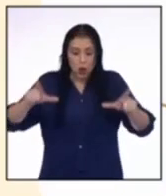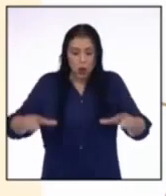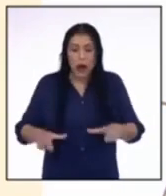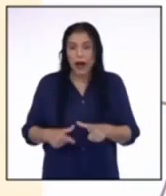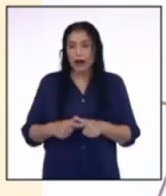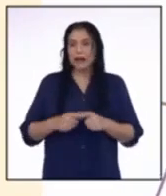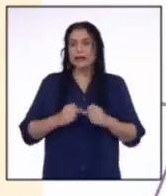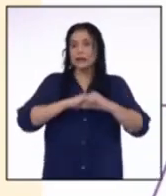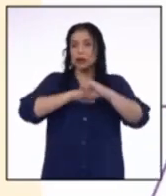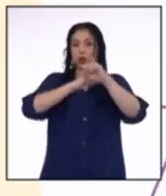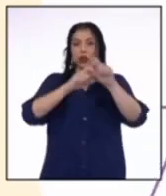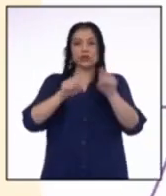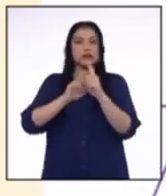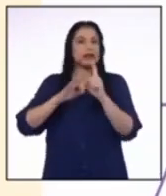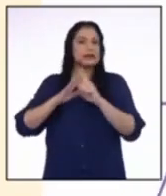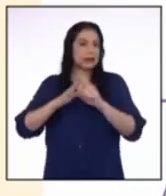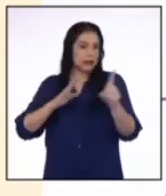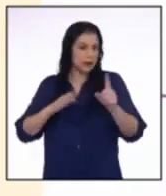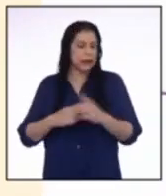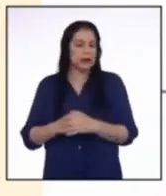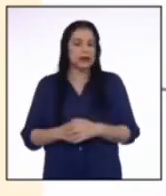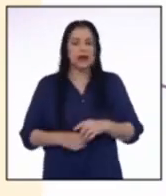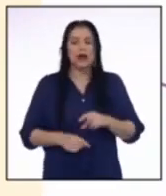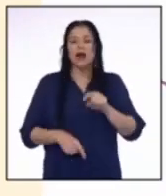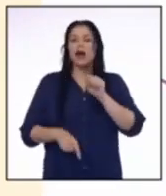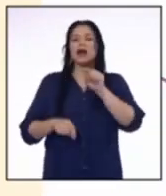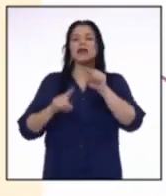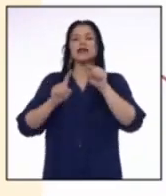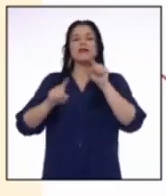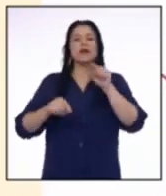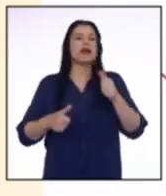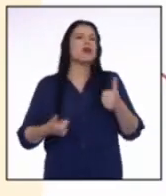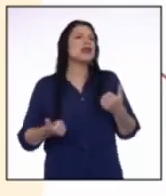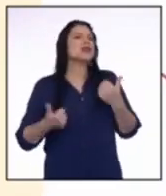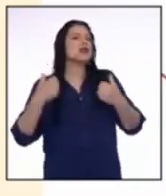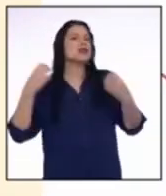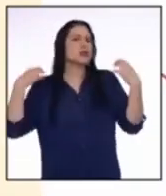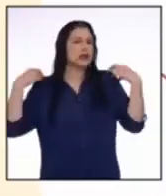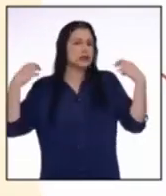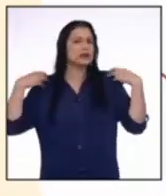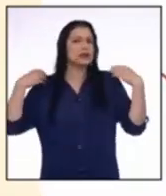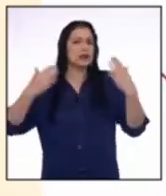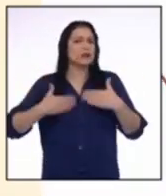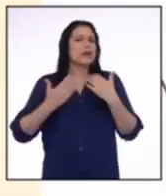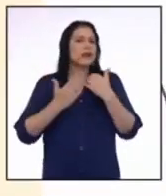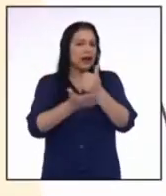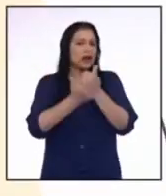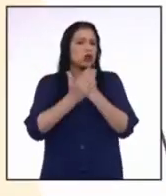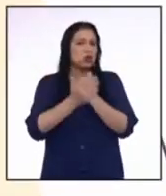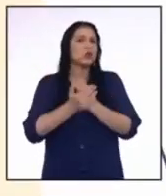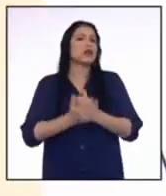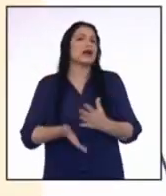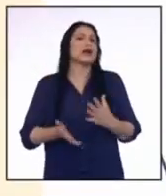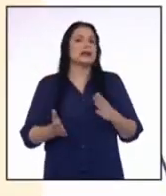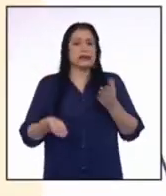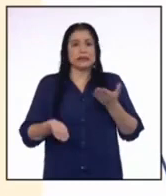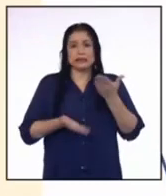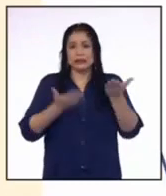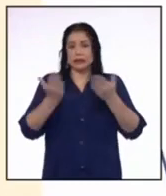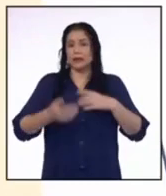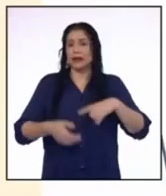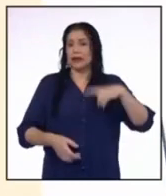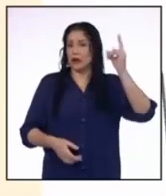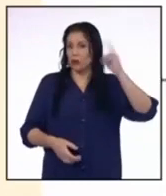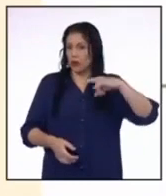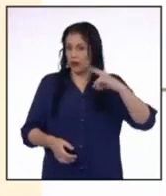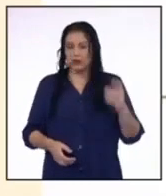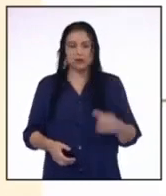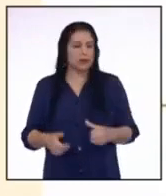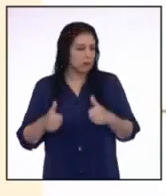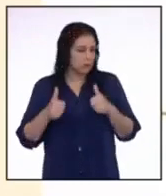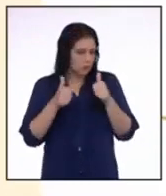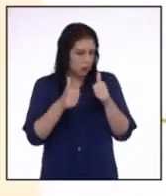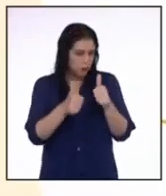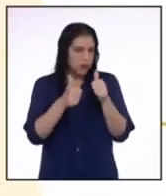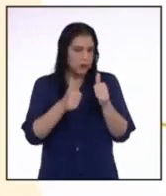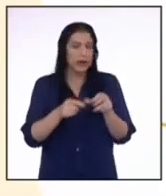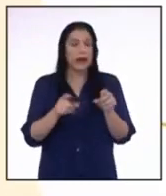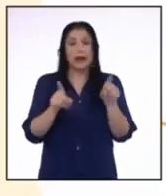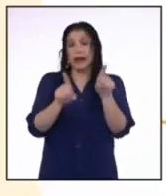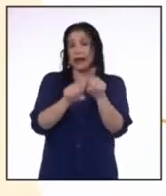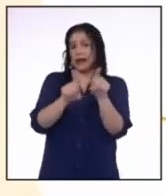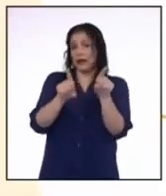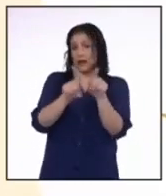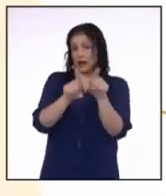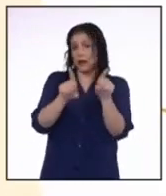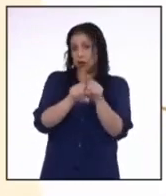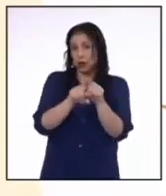evacuar. Identificar las instituciones de primera respuesta y de atención a la emergencia. Excelente. De la